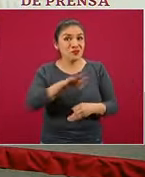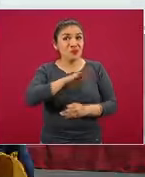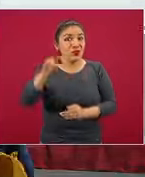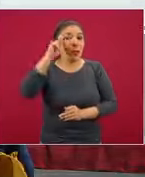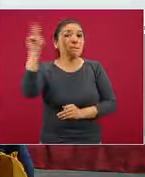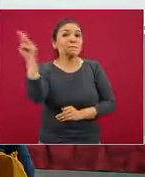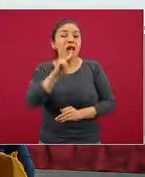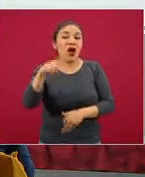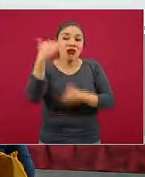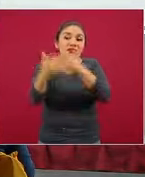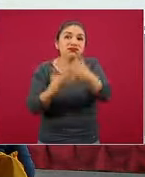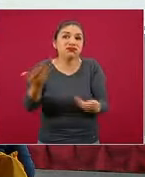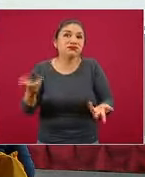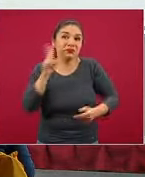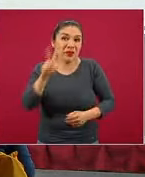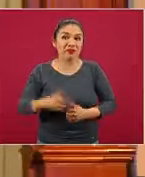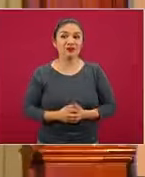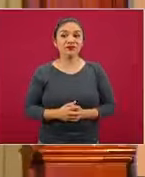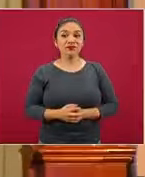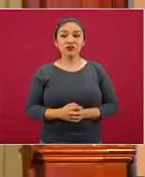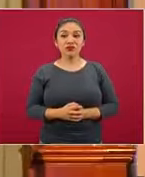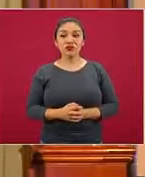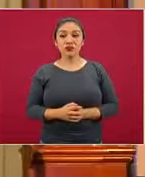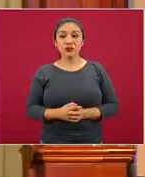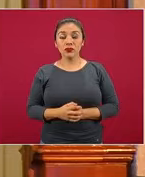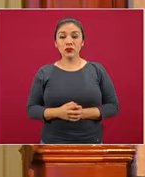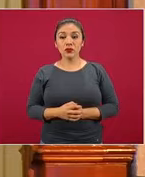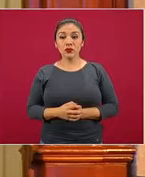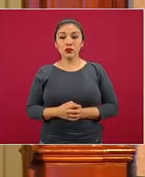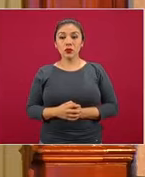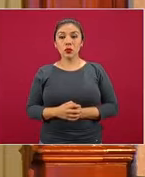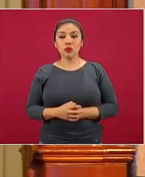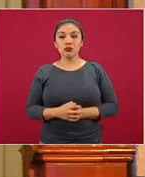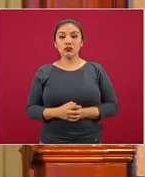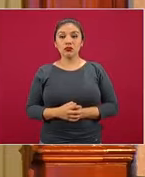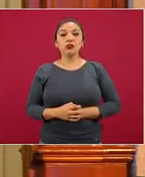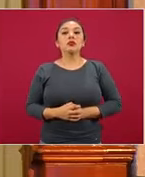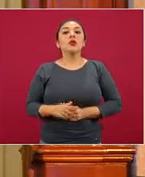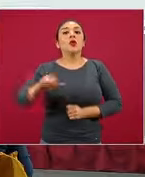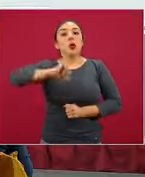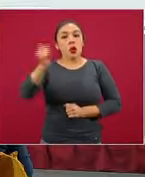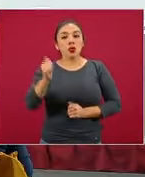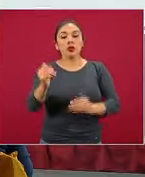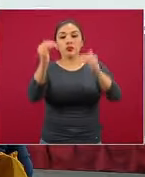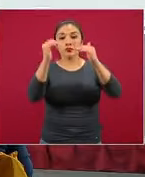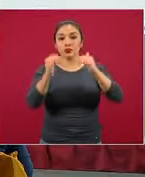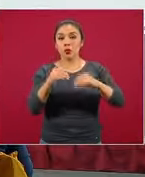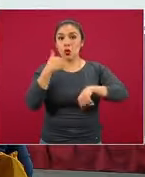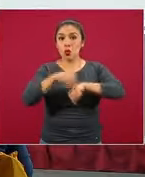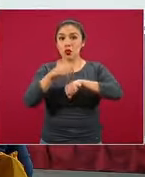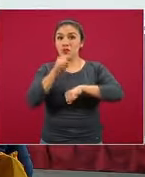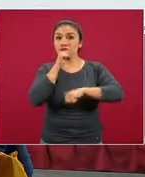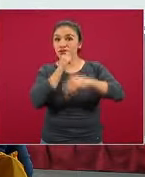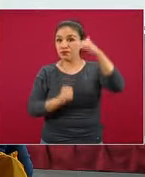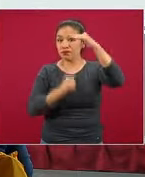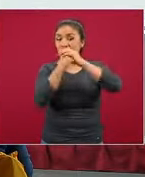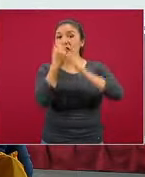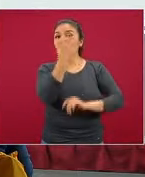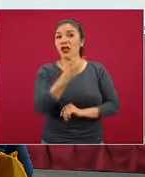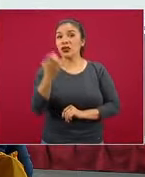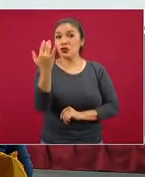seguir con esta tendencia. Veamos la siguiente. Ahora nos vamos a una escala de 350 y aquí tenemos